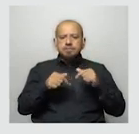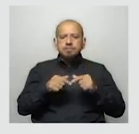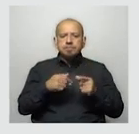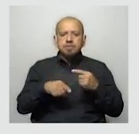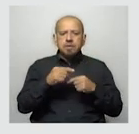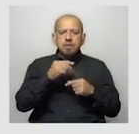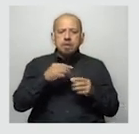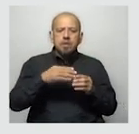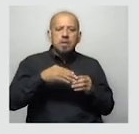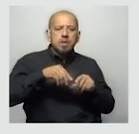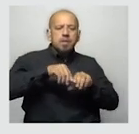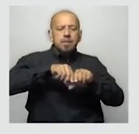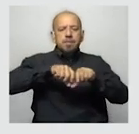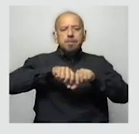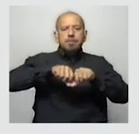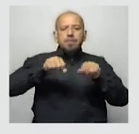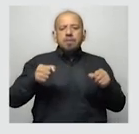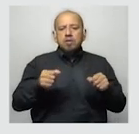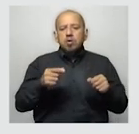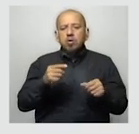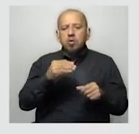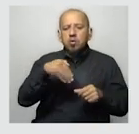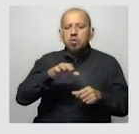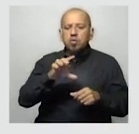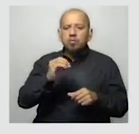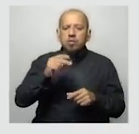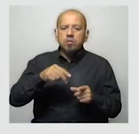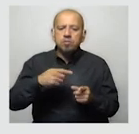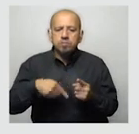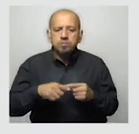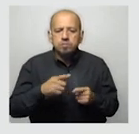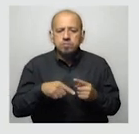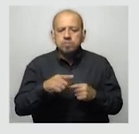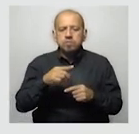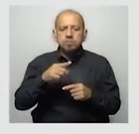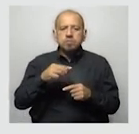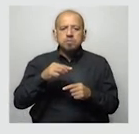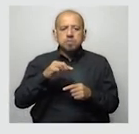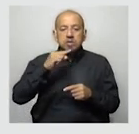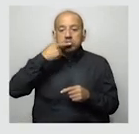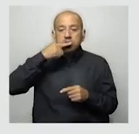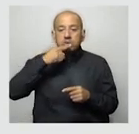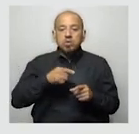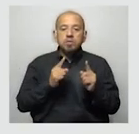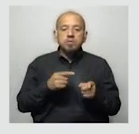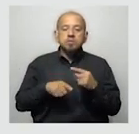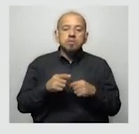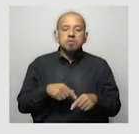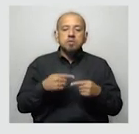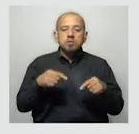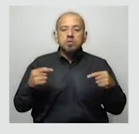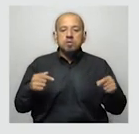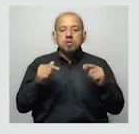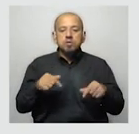Melón, pepino, durazno. Sí, es de este periodo. Sandía, cibulet. Choclo, bueno, también está bueno que siempre están recomendando consumir productos